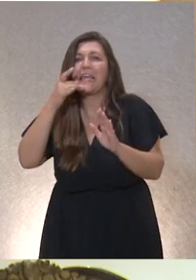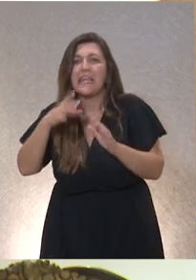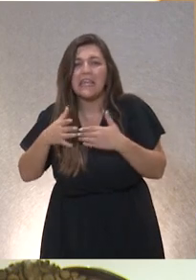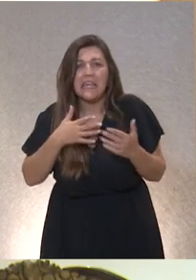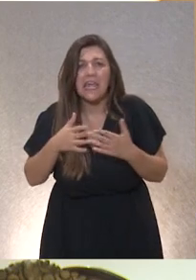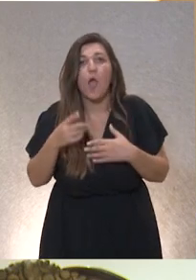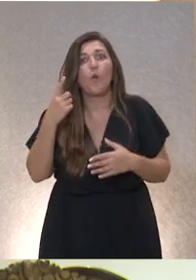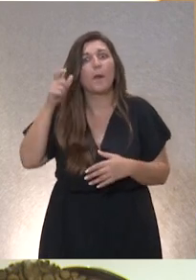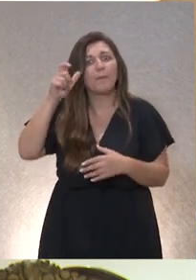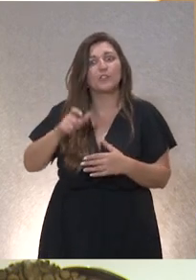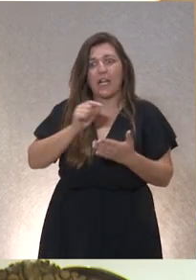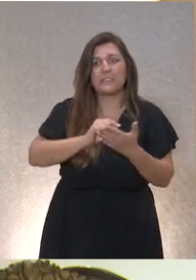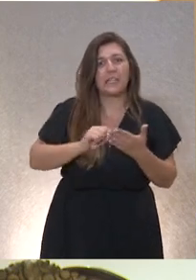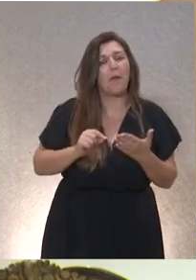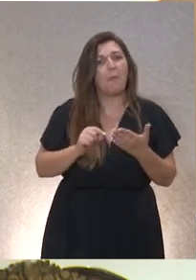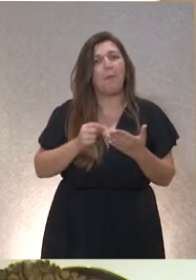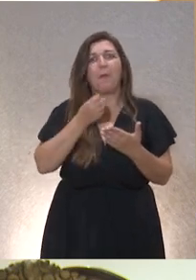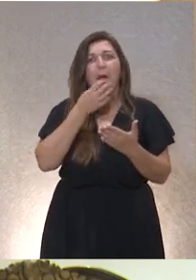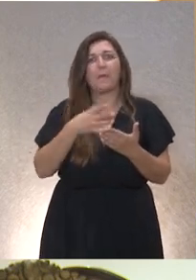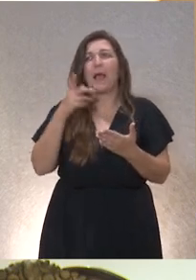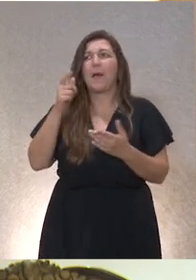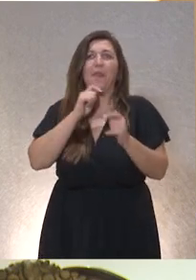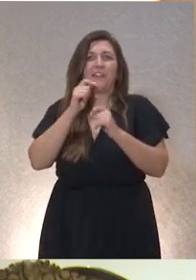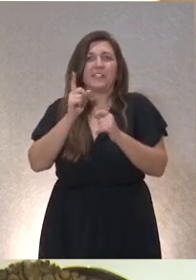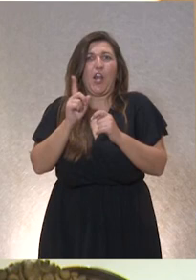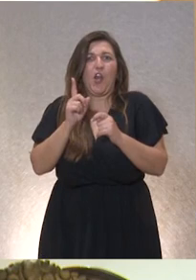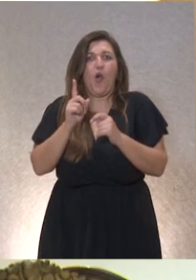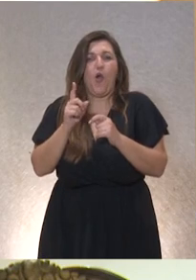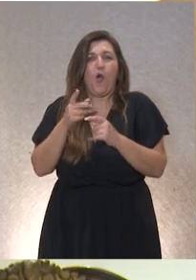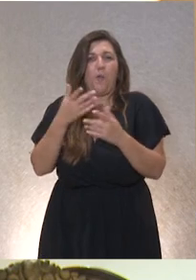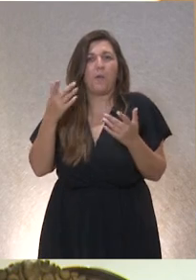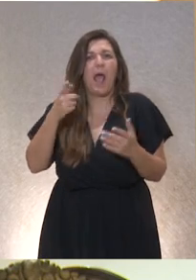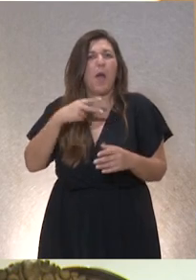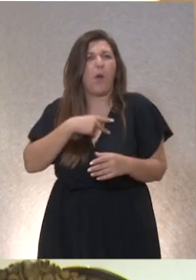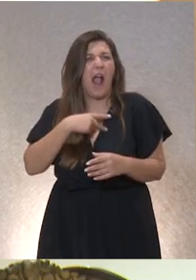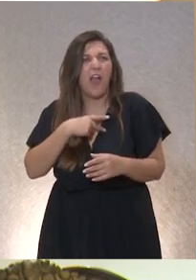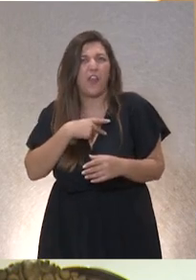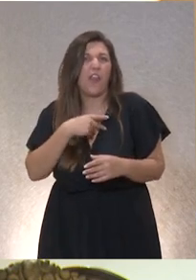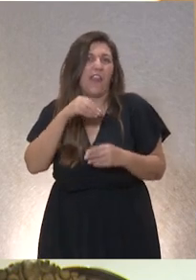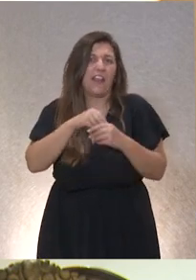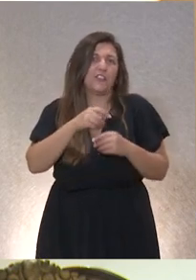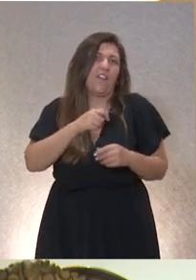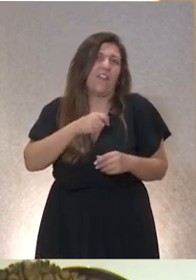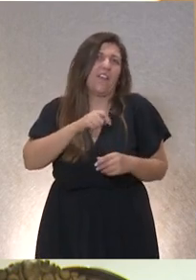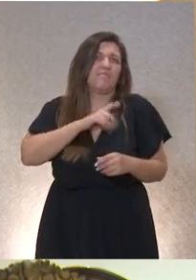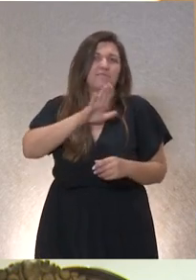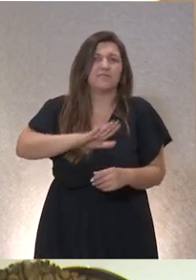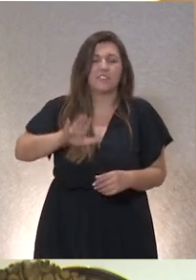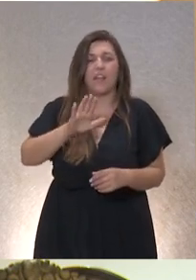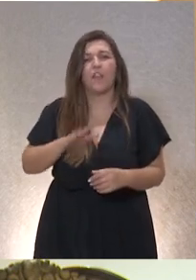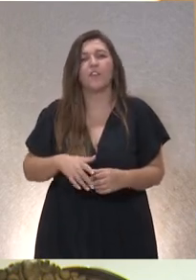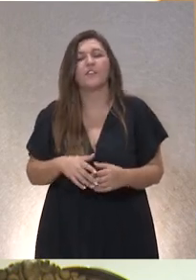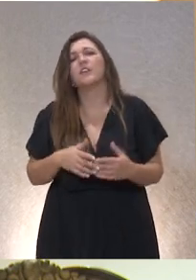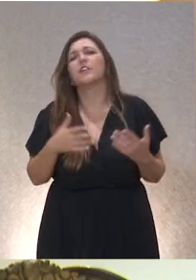una persona que lo ha escrito Qué bien no era periodista además era un era un abogado abogado del Estado claro conforme a estas